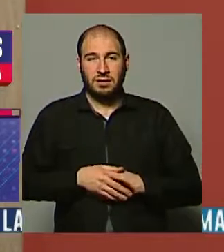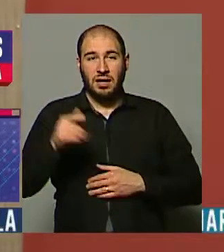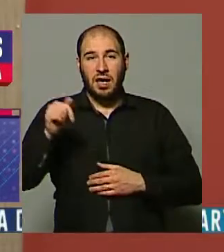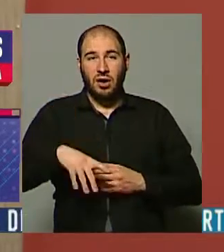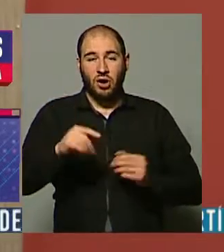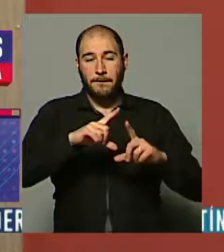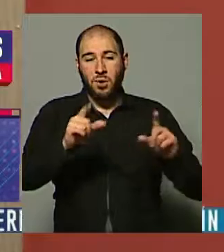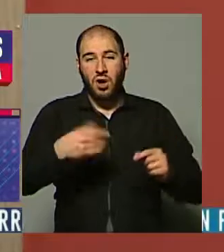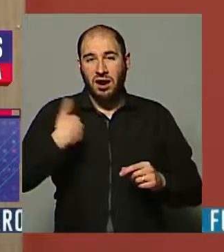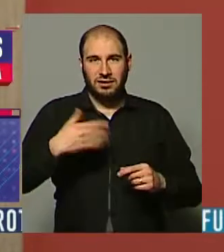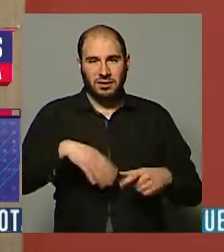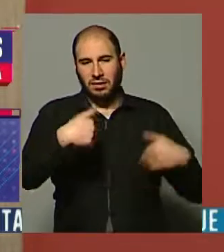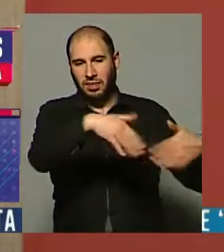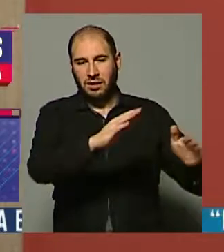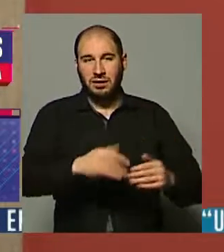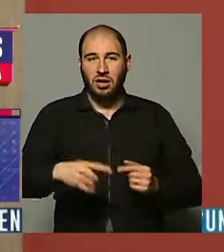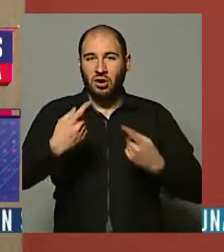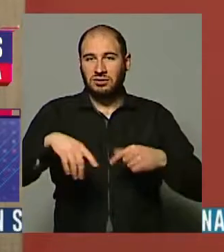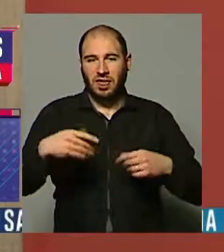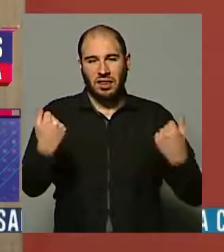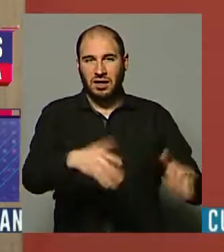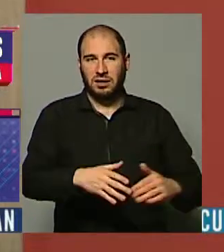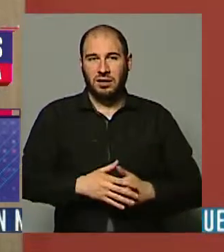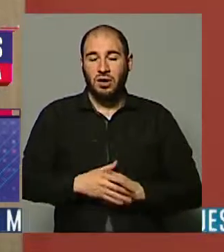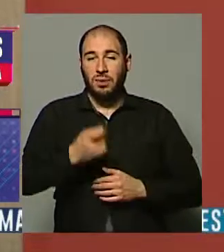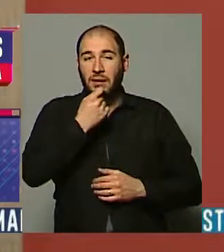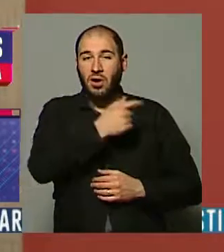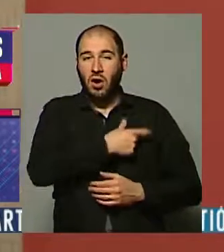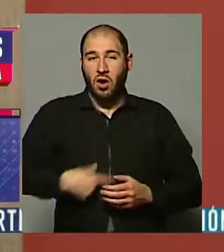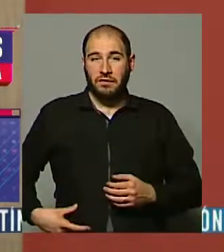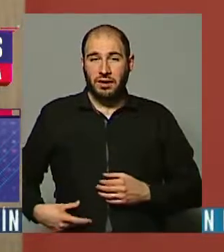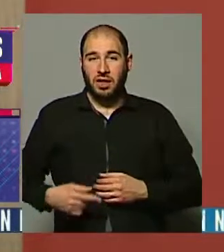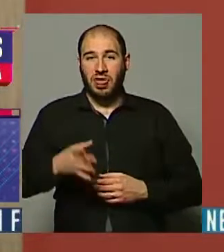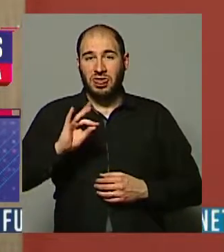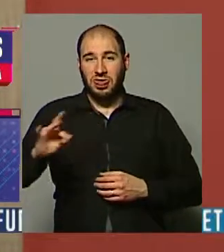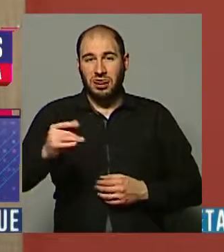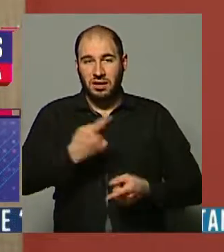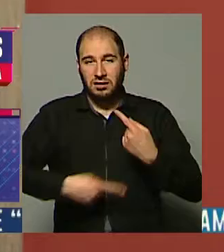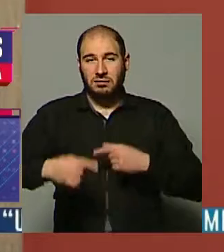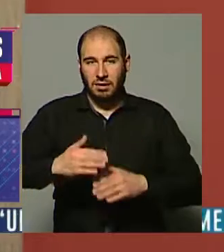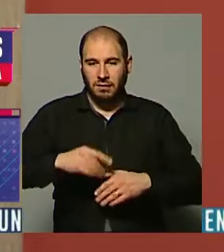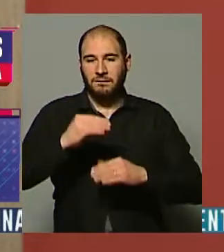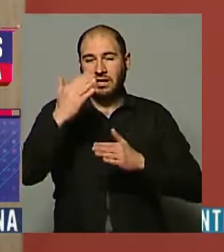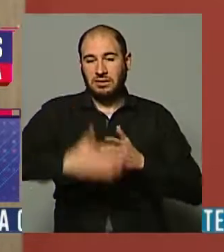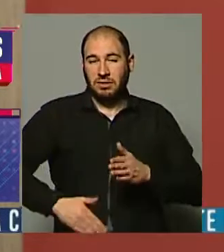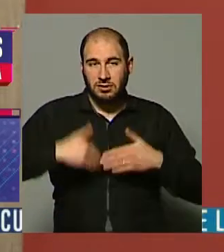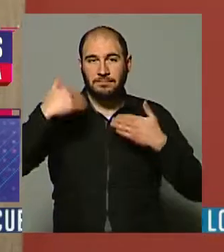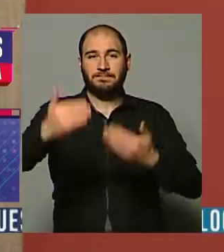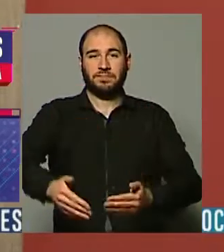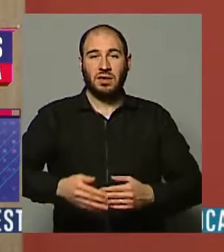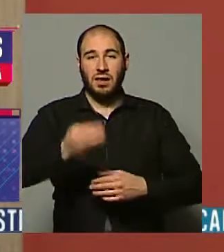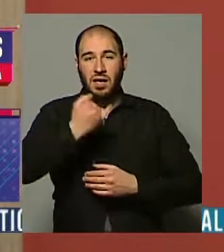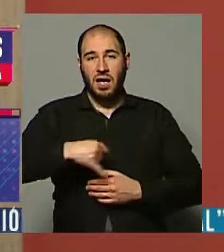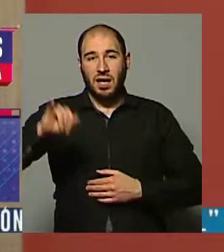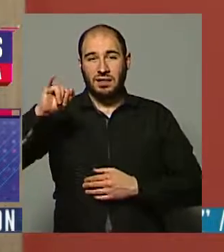desprenden de los bonos argentinos y se desprenden de las acciones. Si el gobierno reperfila la deuda, es decir, pospone vencimientos y tiene tasas